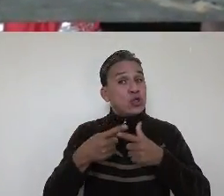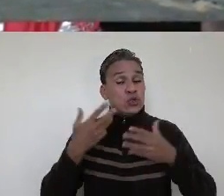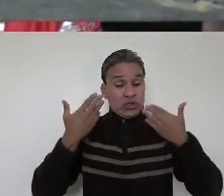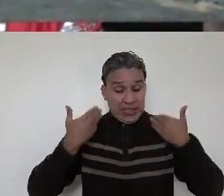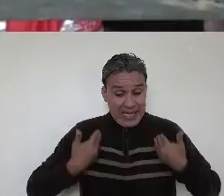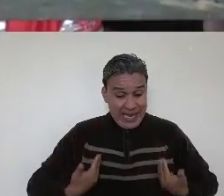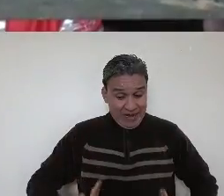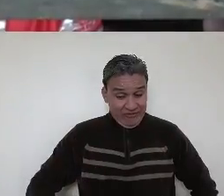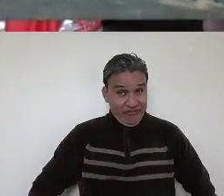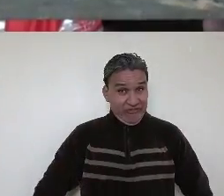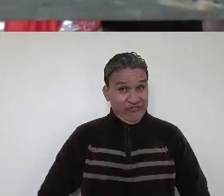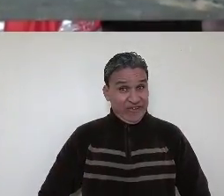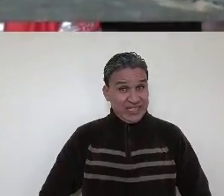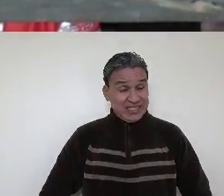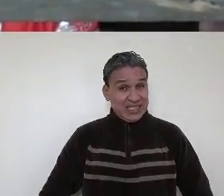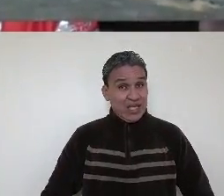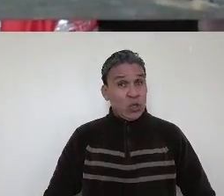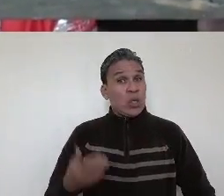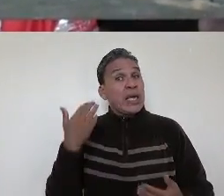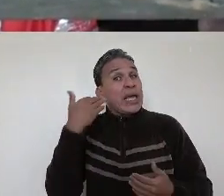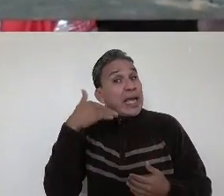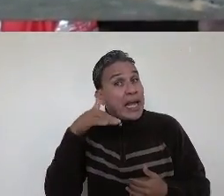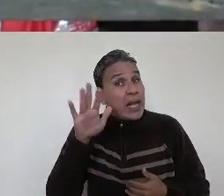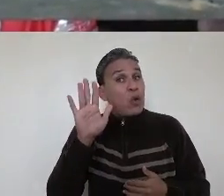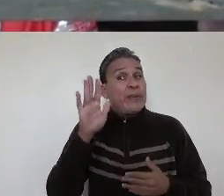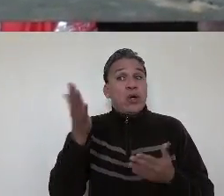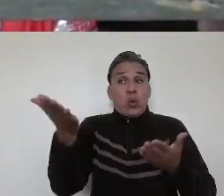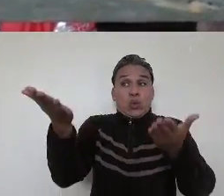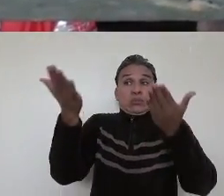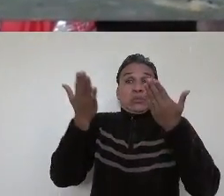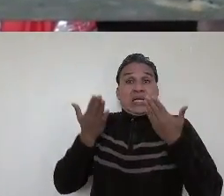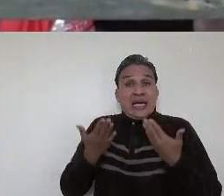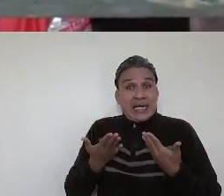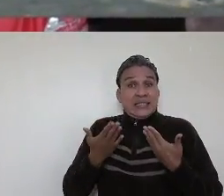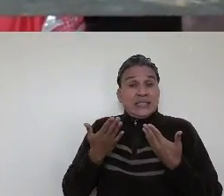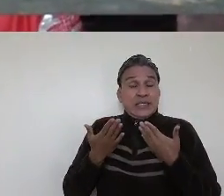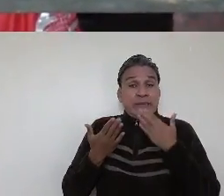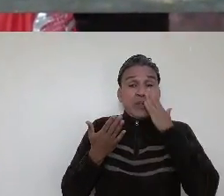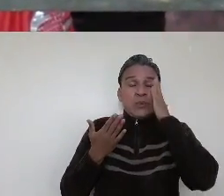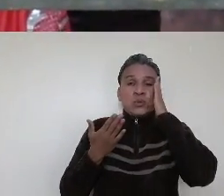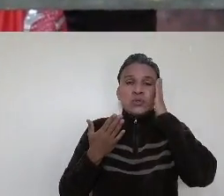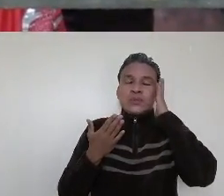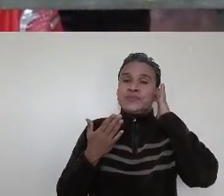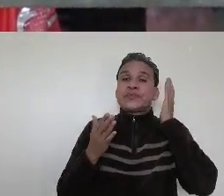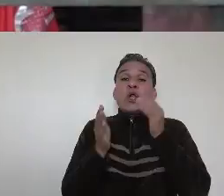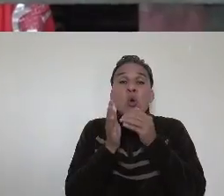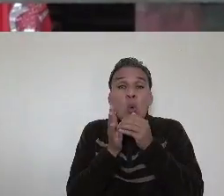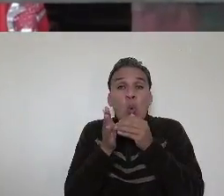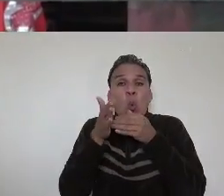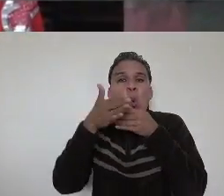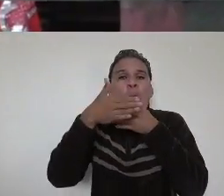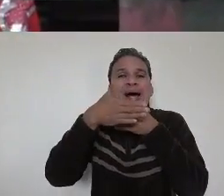que a lo mejor recibimos y que en algún momento quizás utilizamos, lo dejamos guardado porque